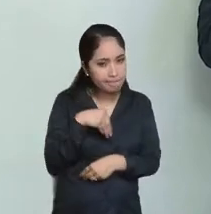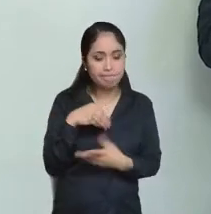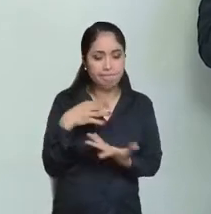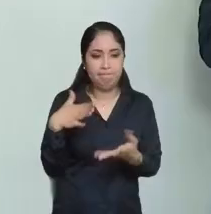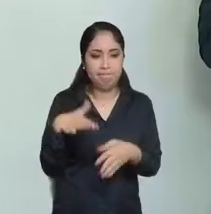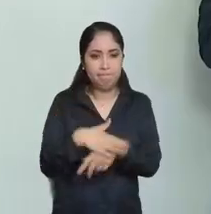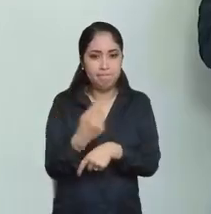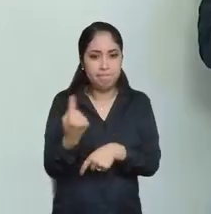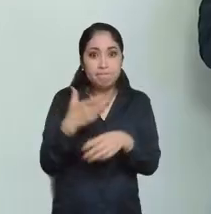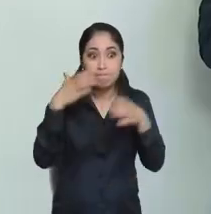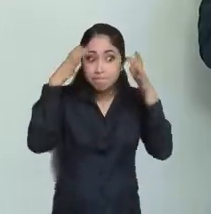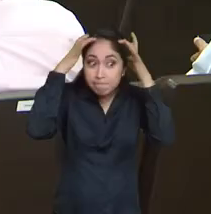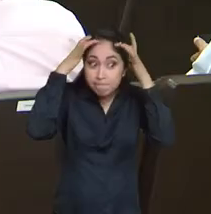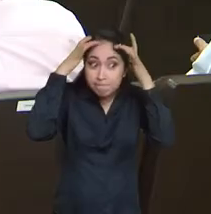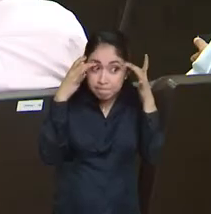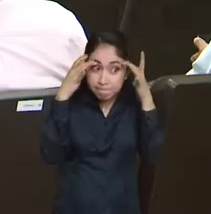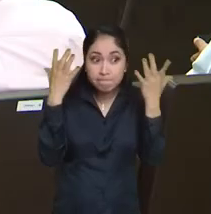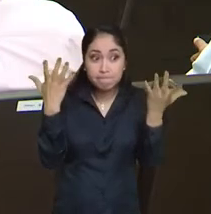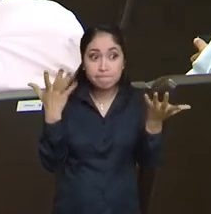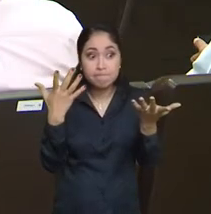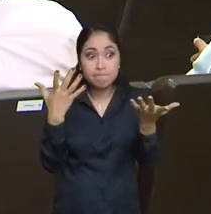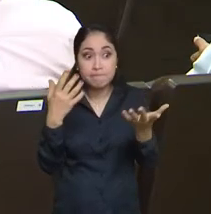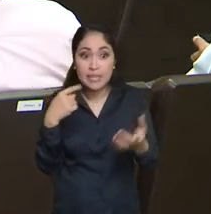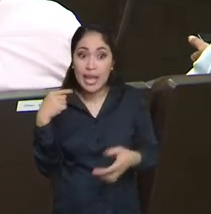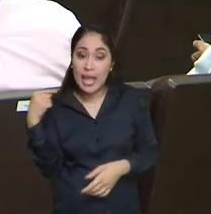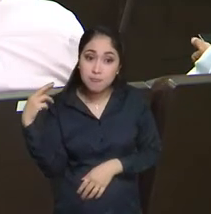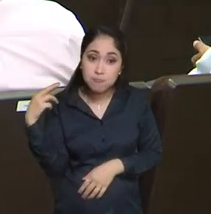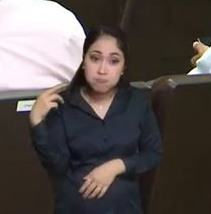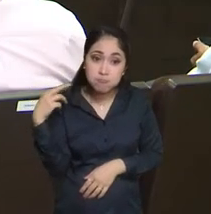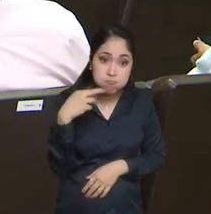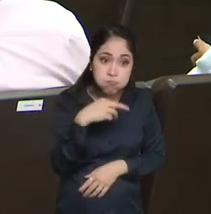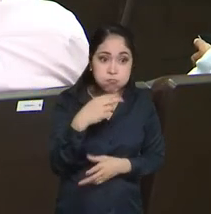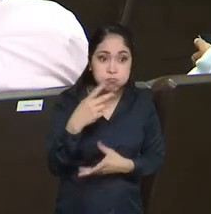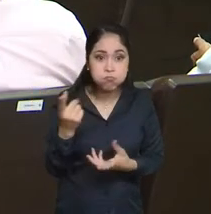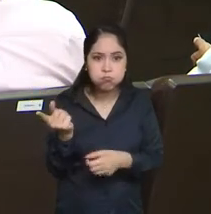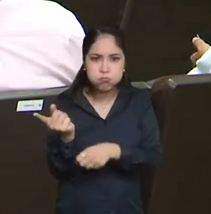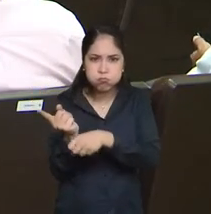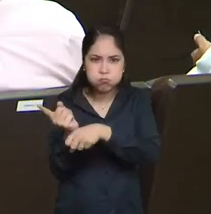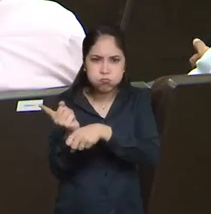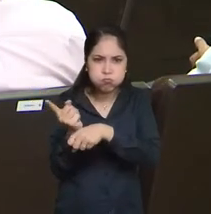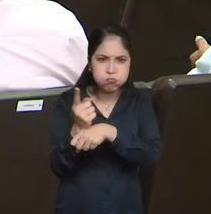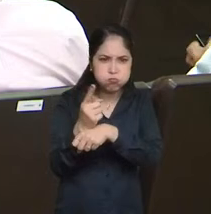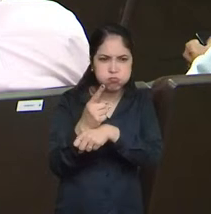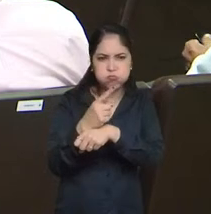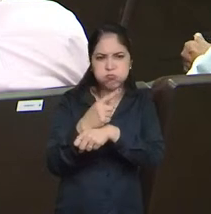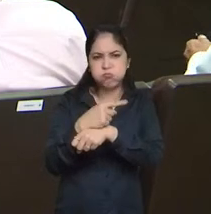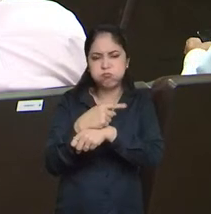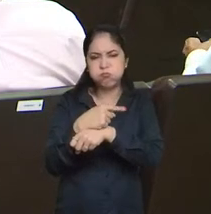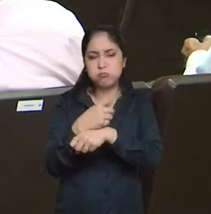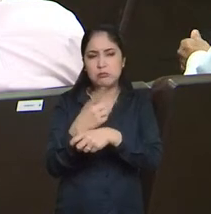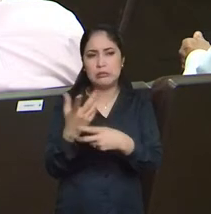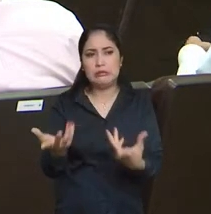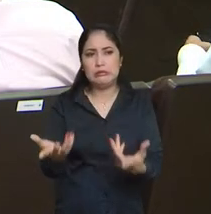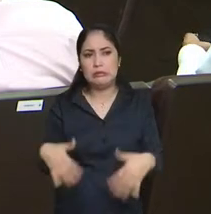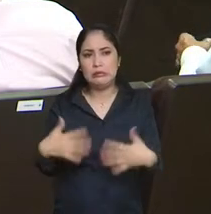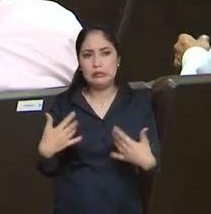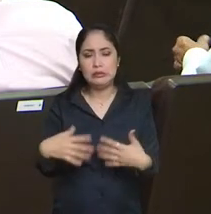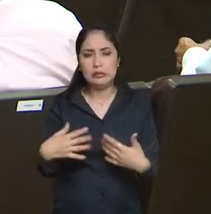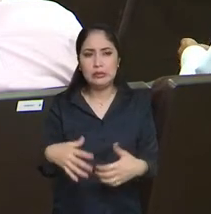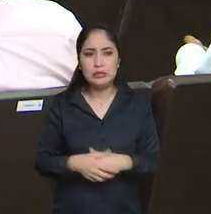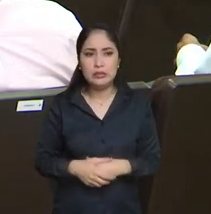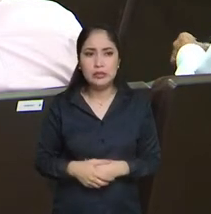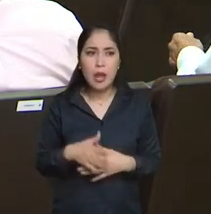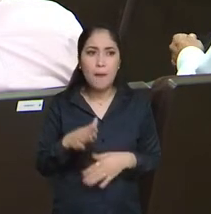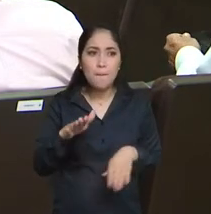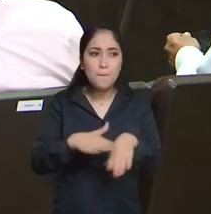casco, recio. Además de eso, se meten por donde quiera y al rato tienen, es decir,